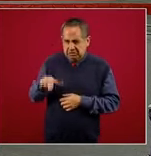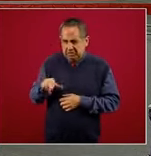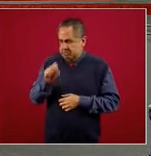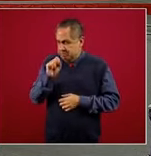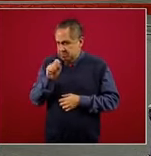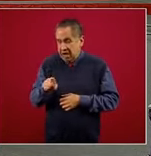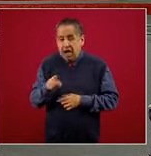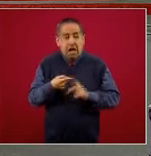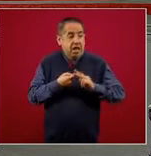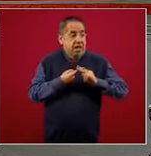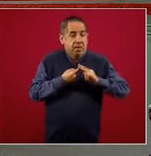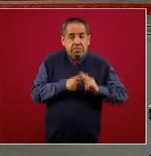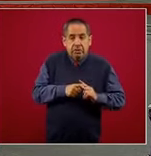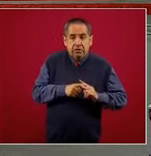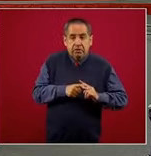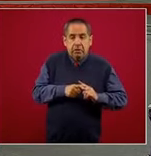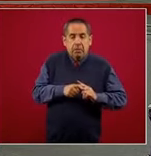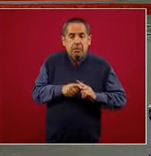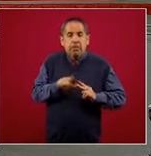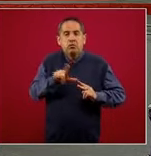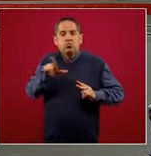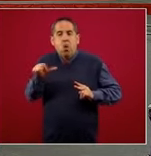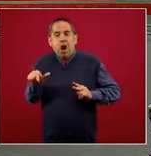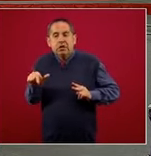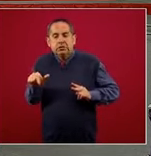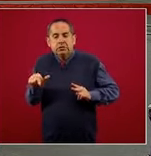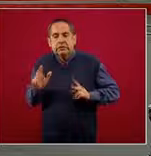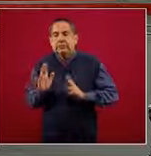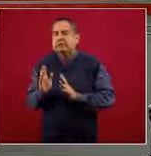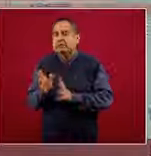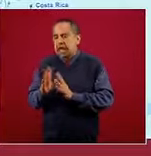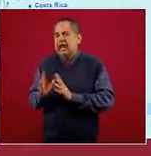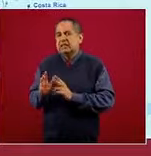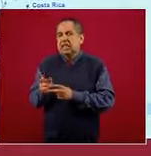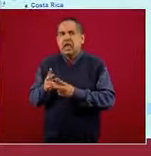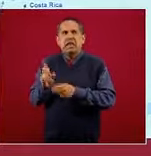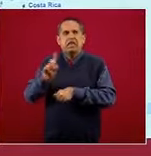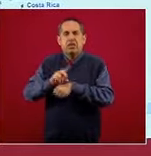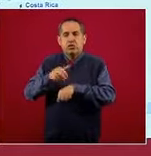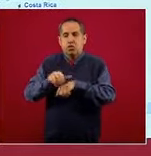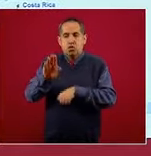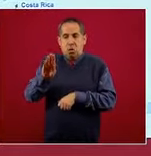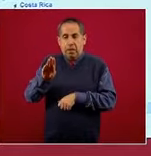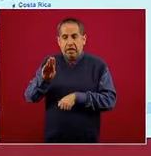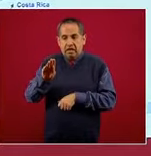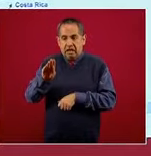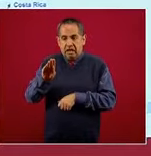que parece inició un poco más tarde, pero ya a partir de su día 90,